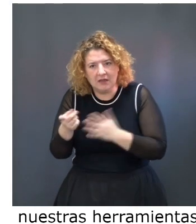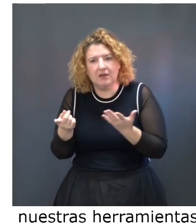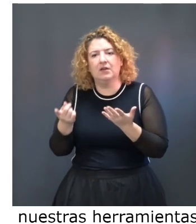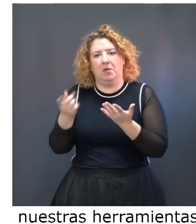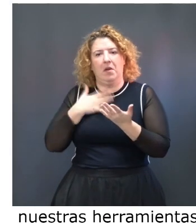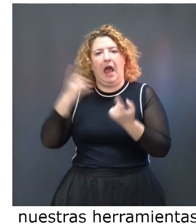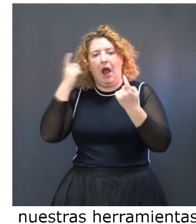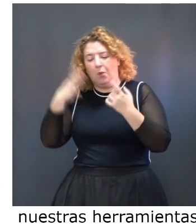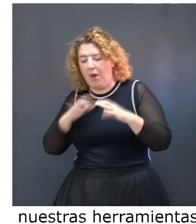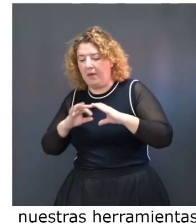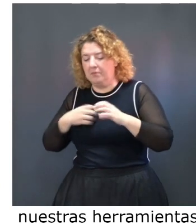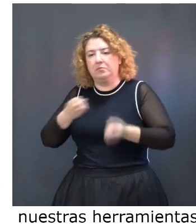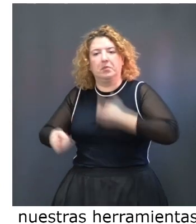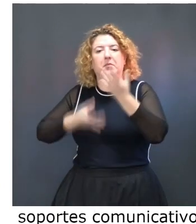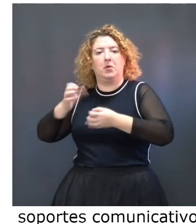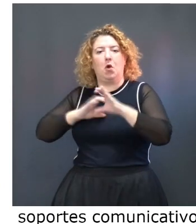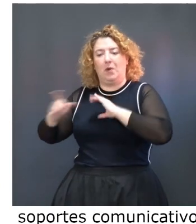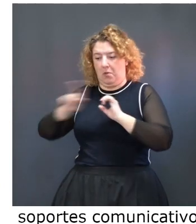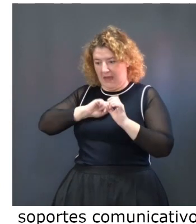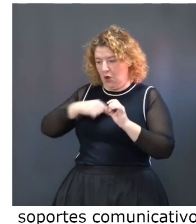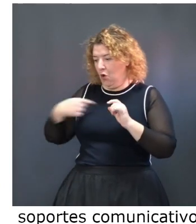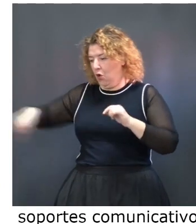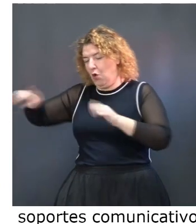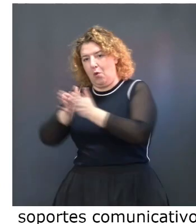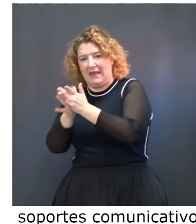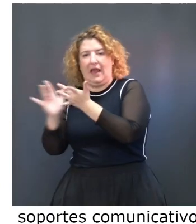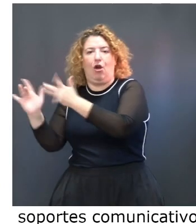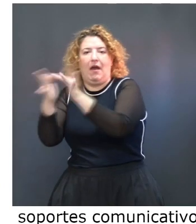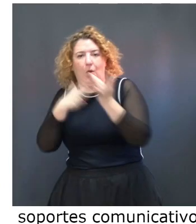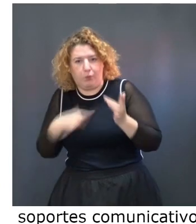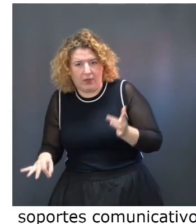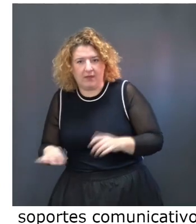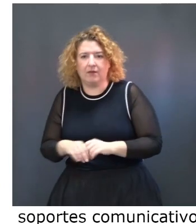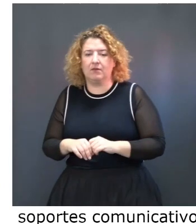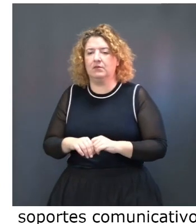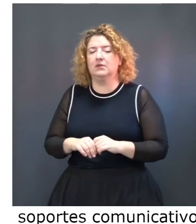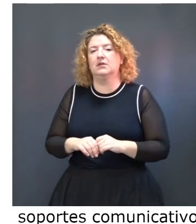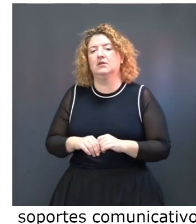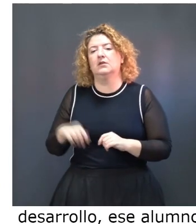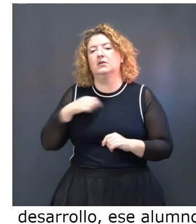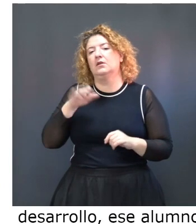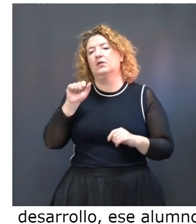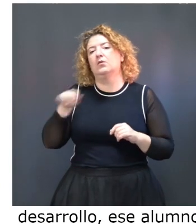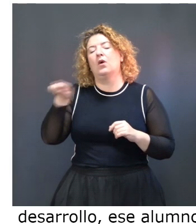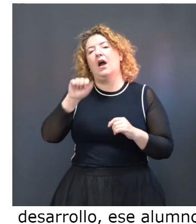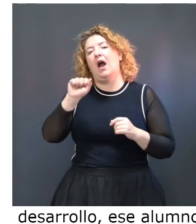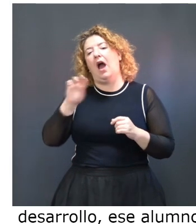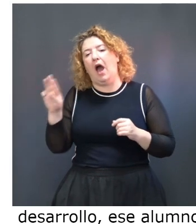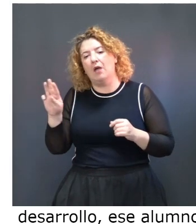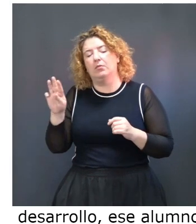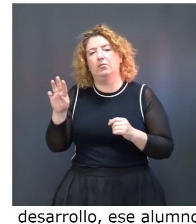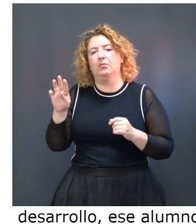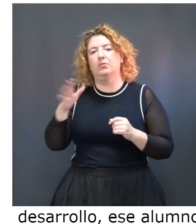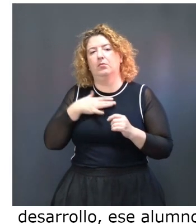alumno mío puede comunicarse de forma efectiva conmigo, con los compañeros, socializar. En el momento que yo tengo una aplicación que me permite realizar una secuencia